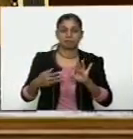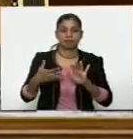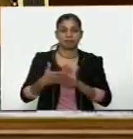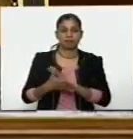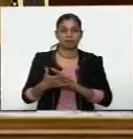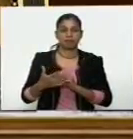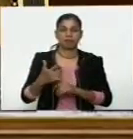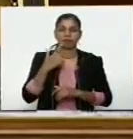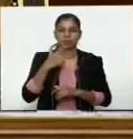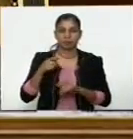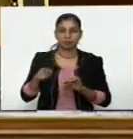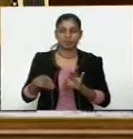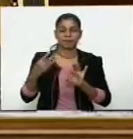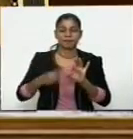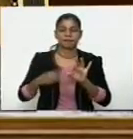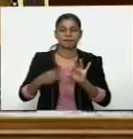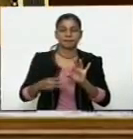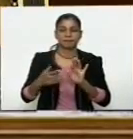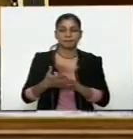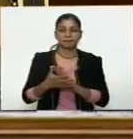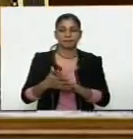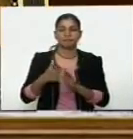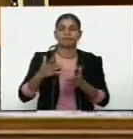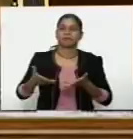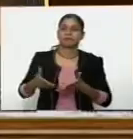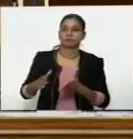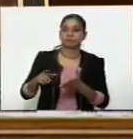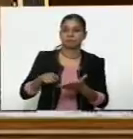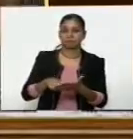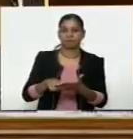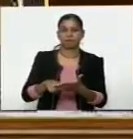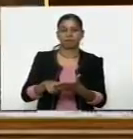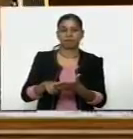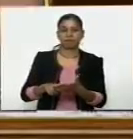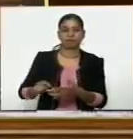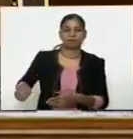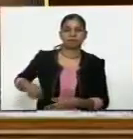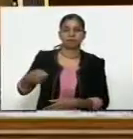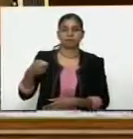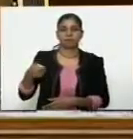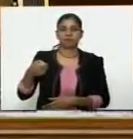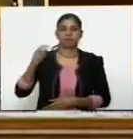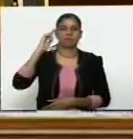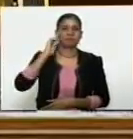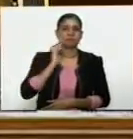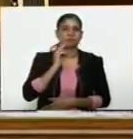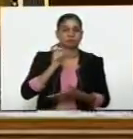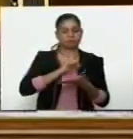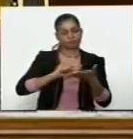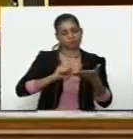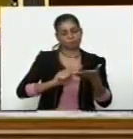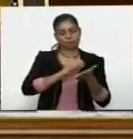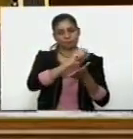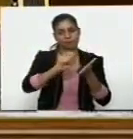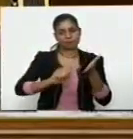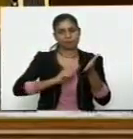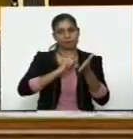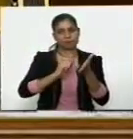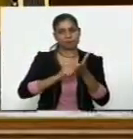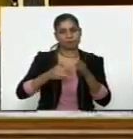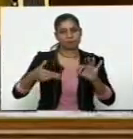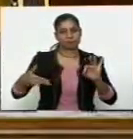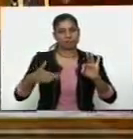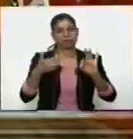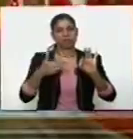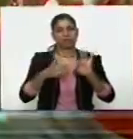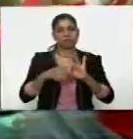lleva estampada en su nacimiento la espada del libertador Simón Bolívar, dando la batalla con